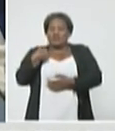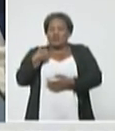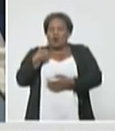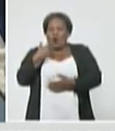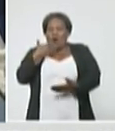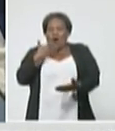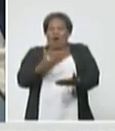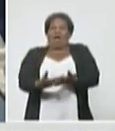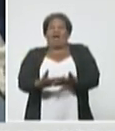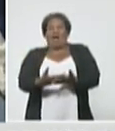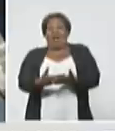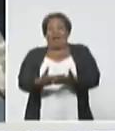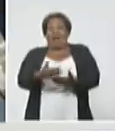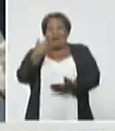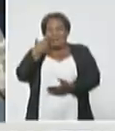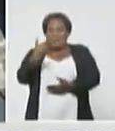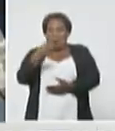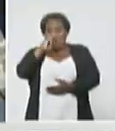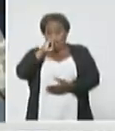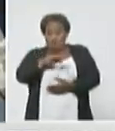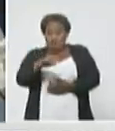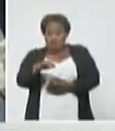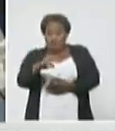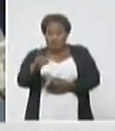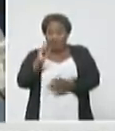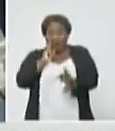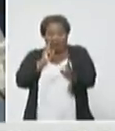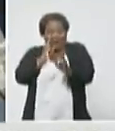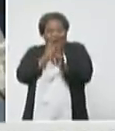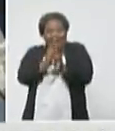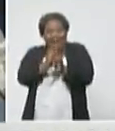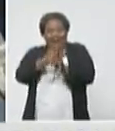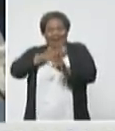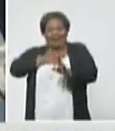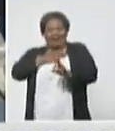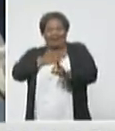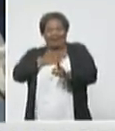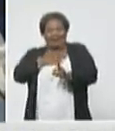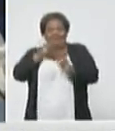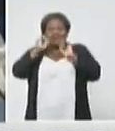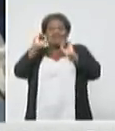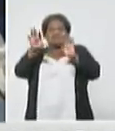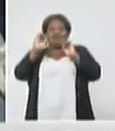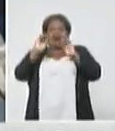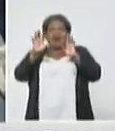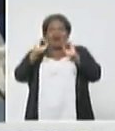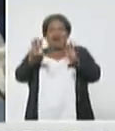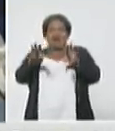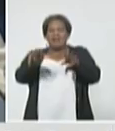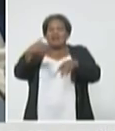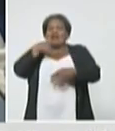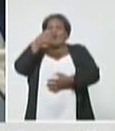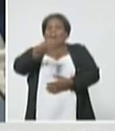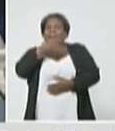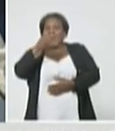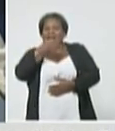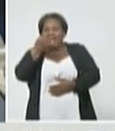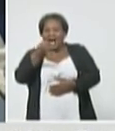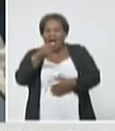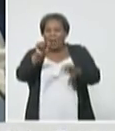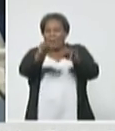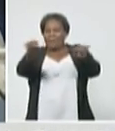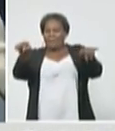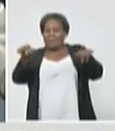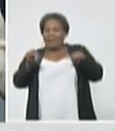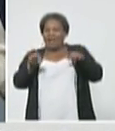ahí y veo niños que se me acercan. Las imágenes y lo que yo he comentado aquí del patio de Teresita en